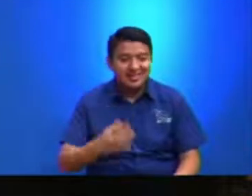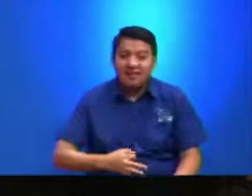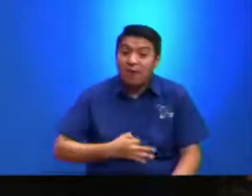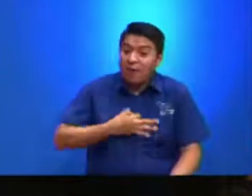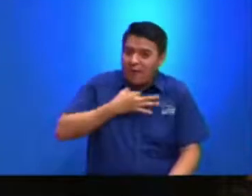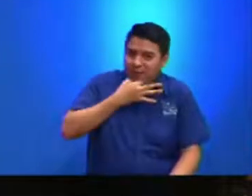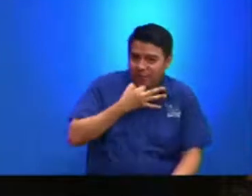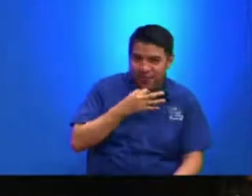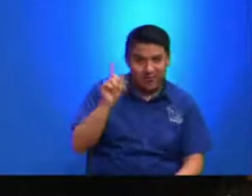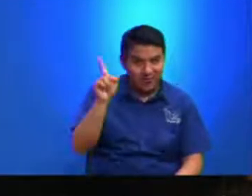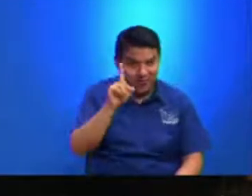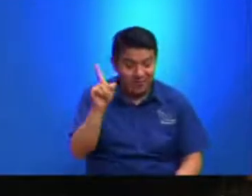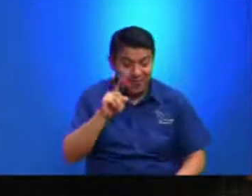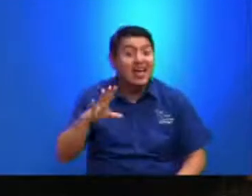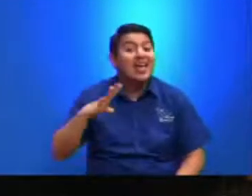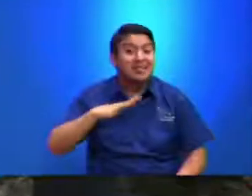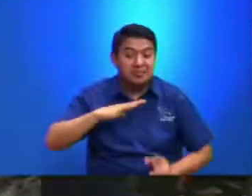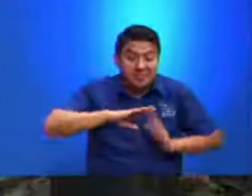hermano.